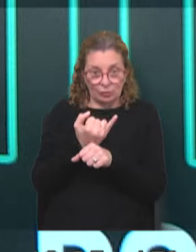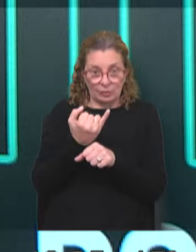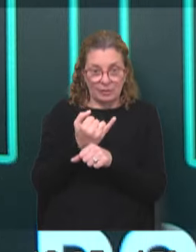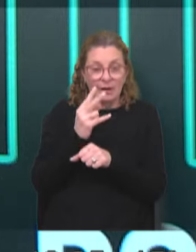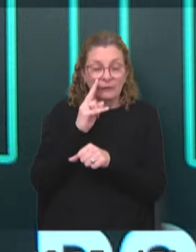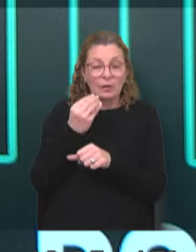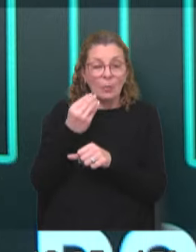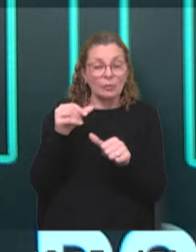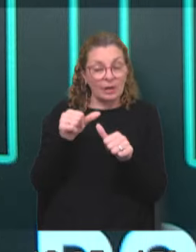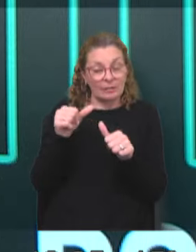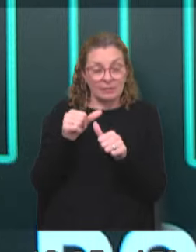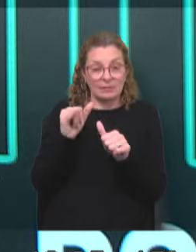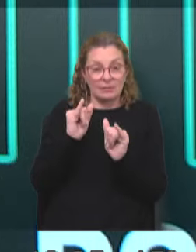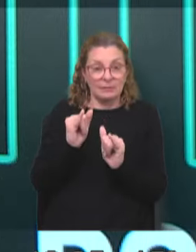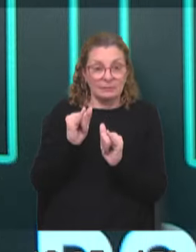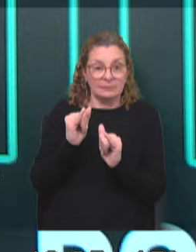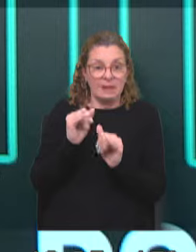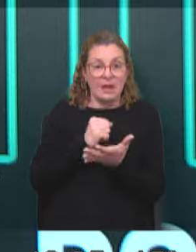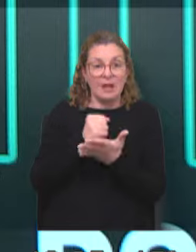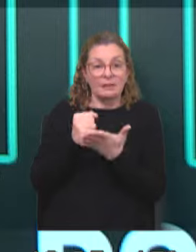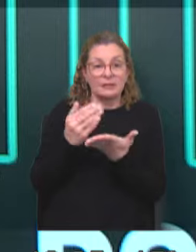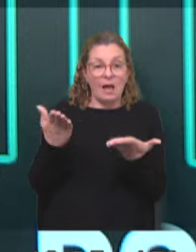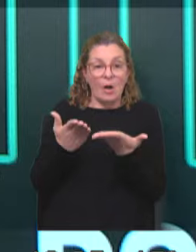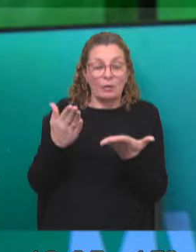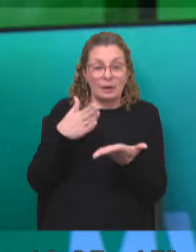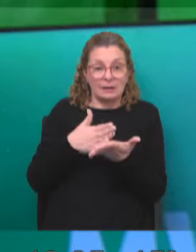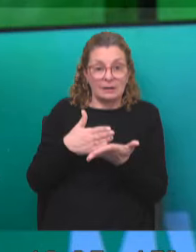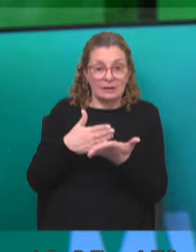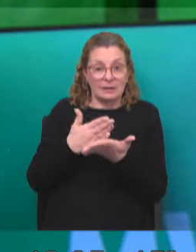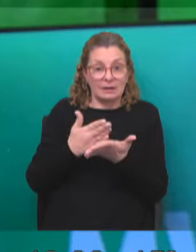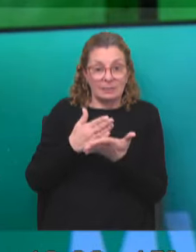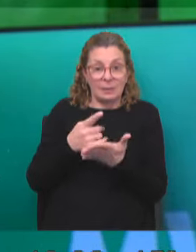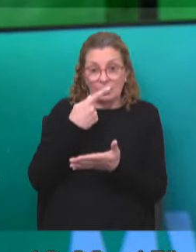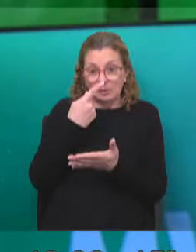hay que ver cómo se juega este hasta ahora en límites no interesante todo lo que esto significa Gracias Ed